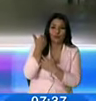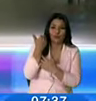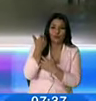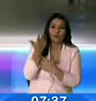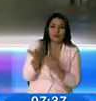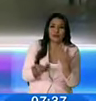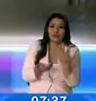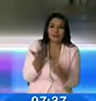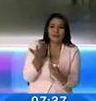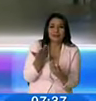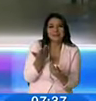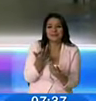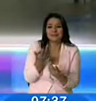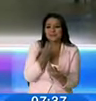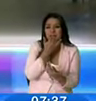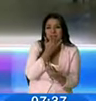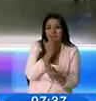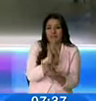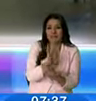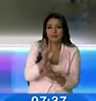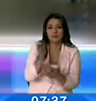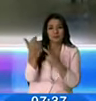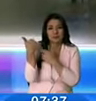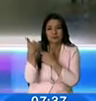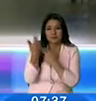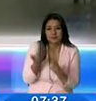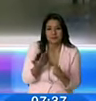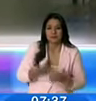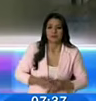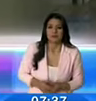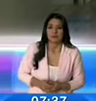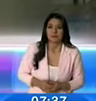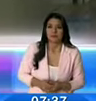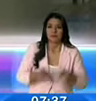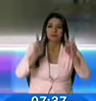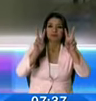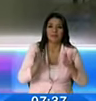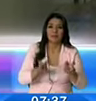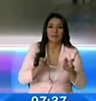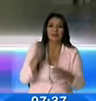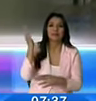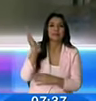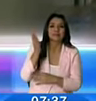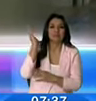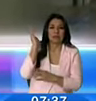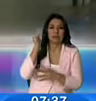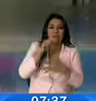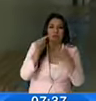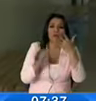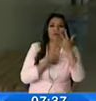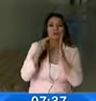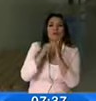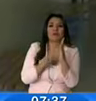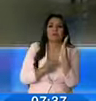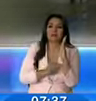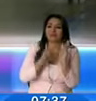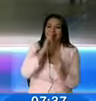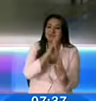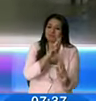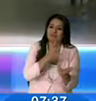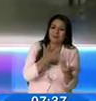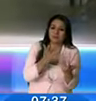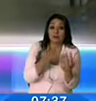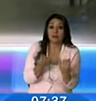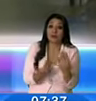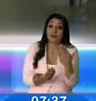incentivó una extralimitación de las competencias, sobre todo en el ámbito disciplinario. Sí, yo creo que el reto va a ser que